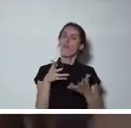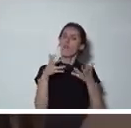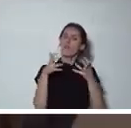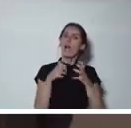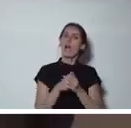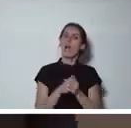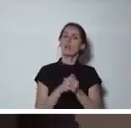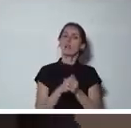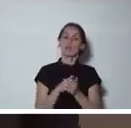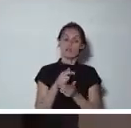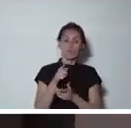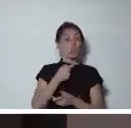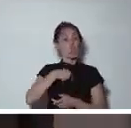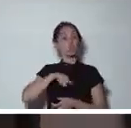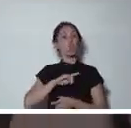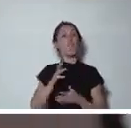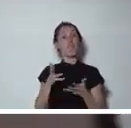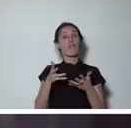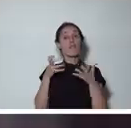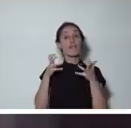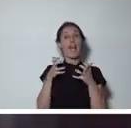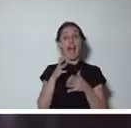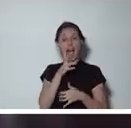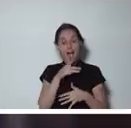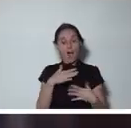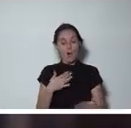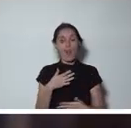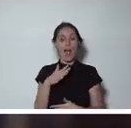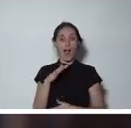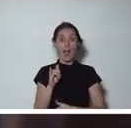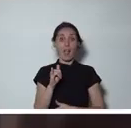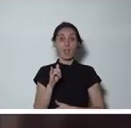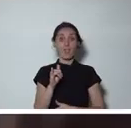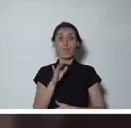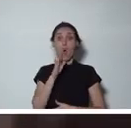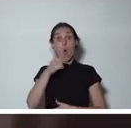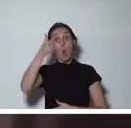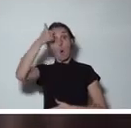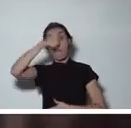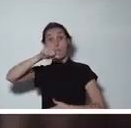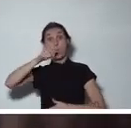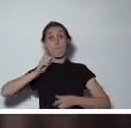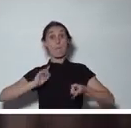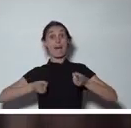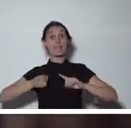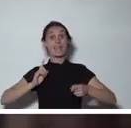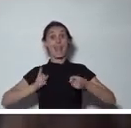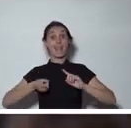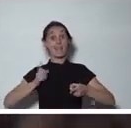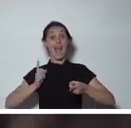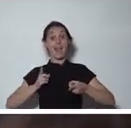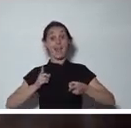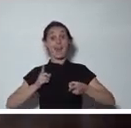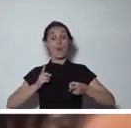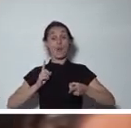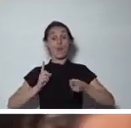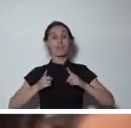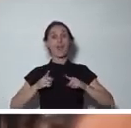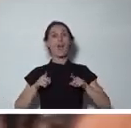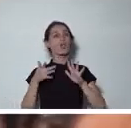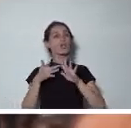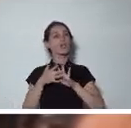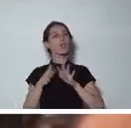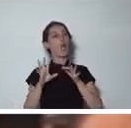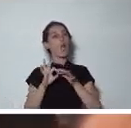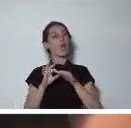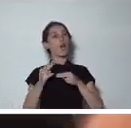enormes ventajas que tenemos es que el patriarcado no no maneja no no no se vincula con las fronteras el